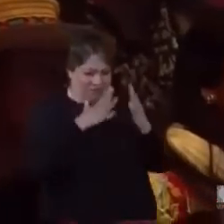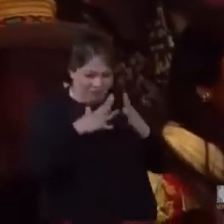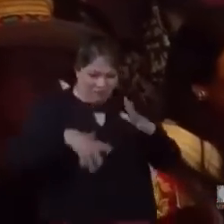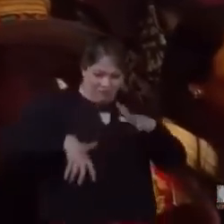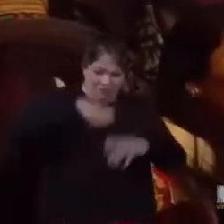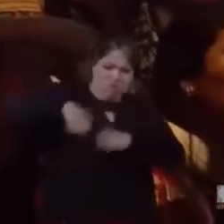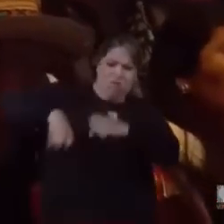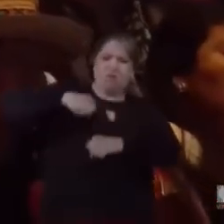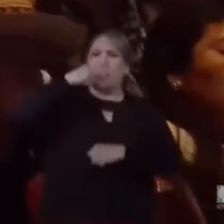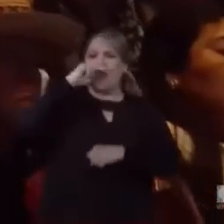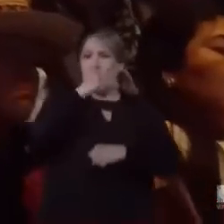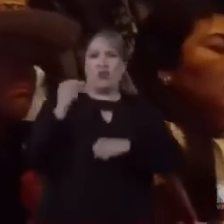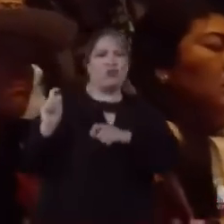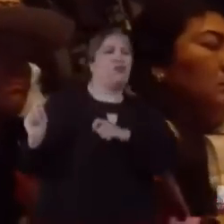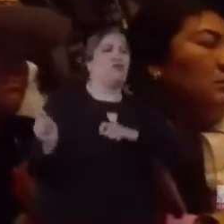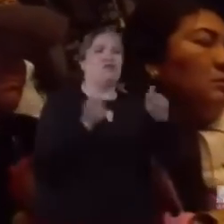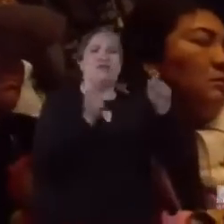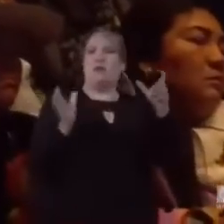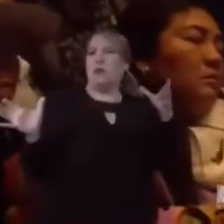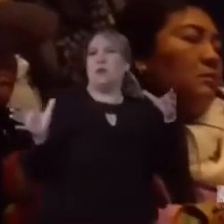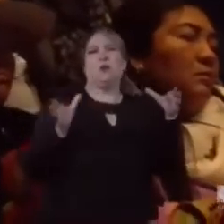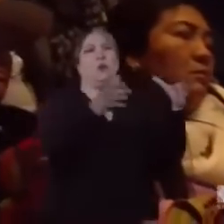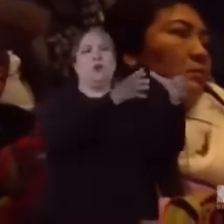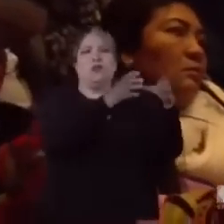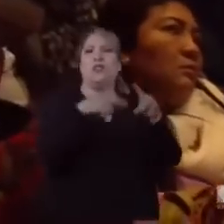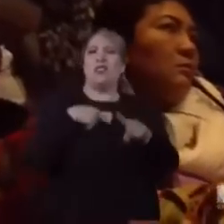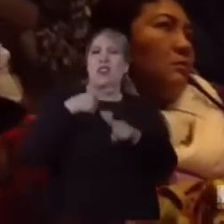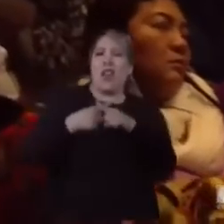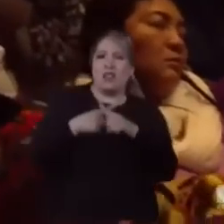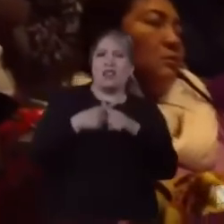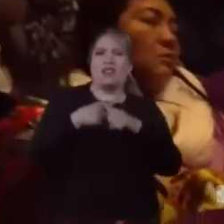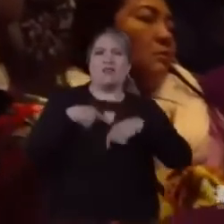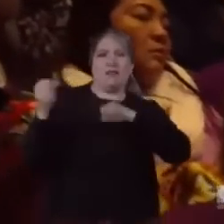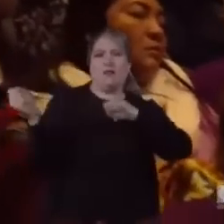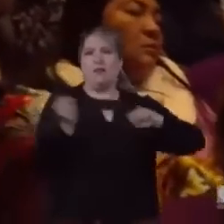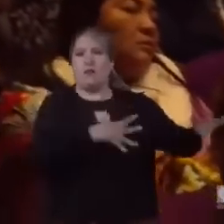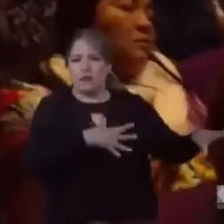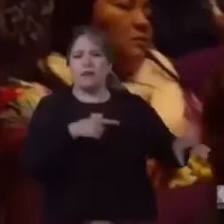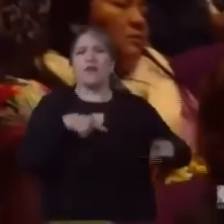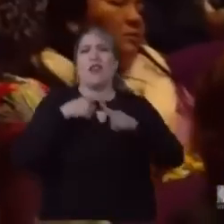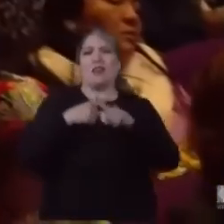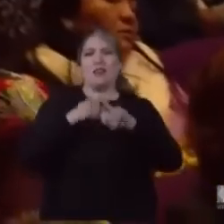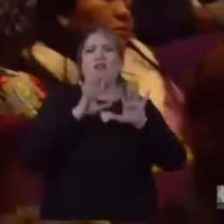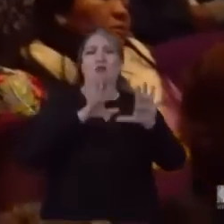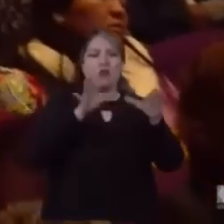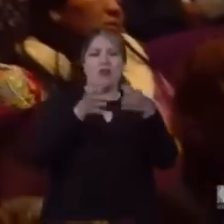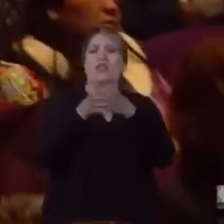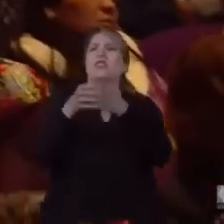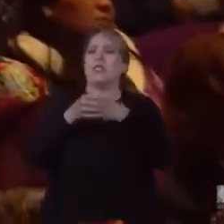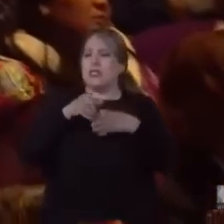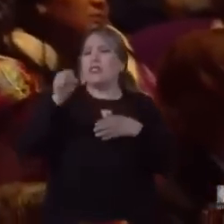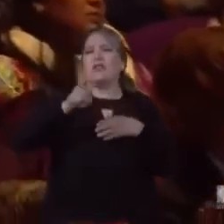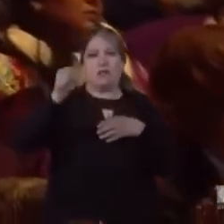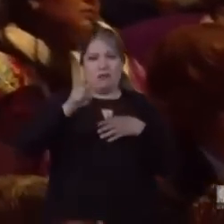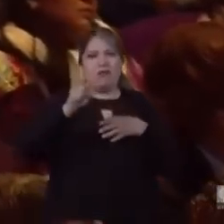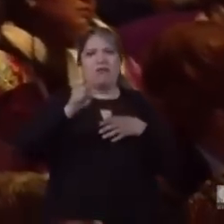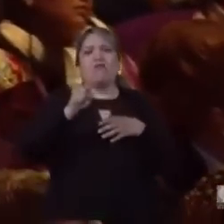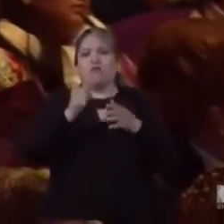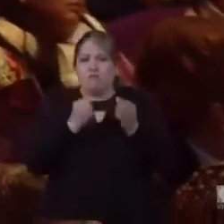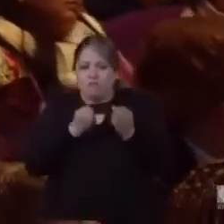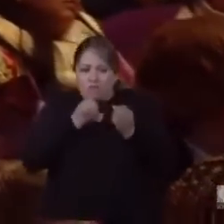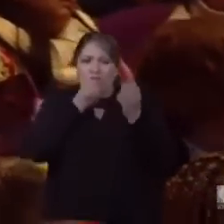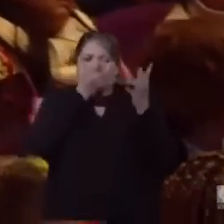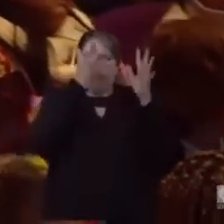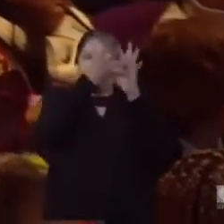niños y a las niñas. Excombatientes y guerrilleros y paramilitares lo han reconocido ante la